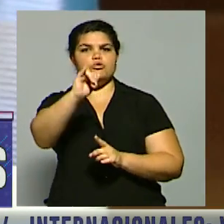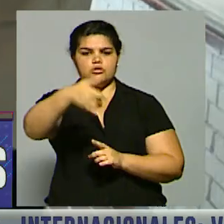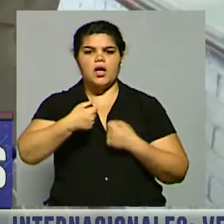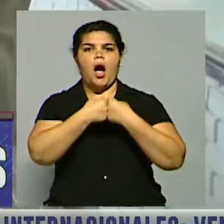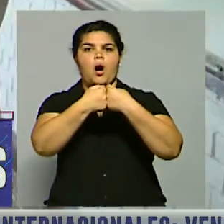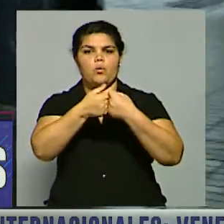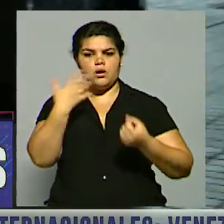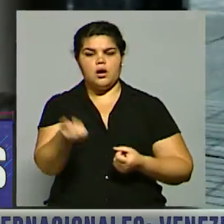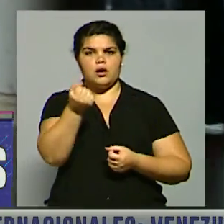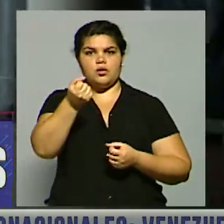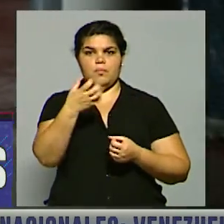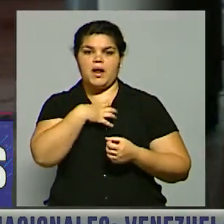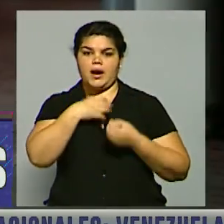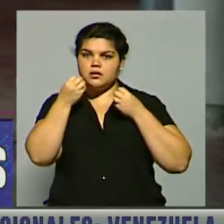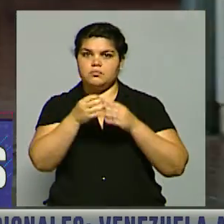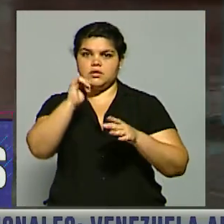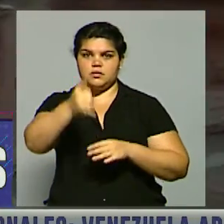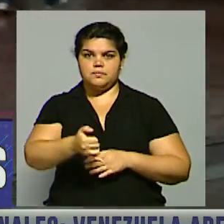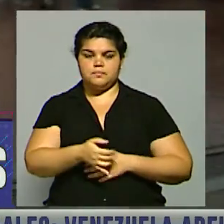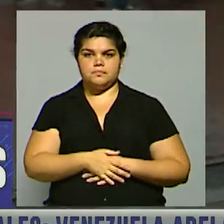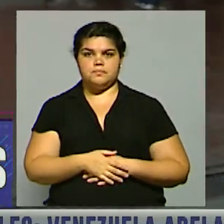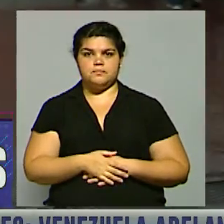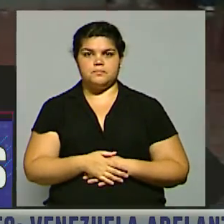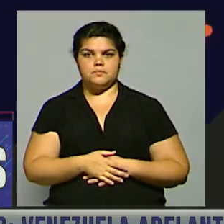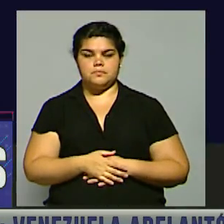acuerdo para el inicio de clases.